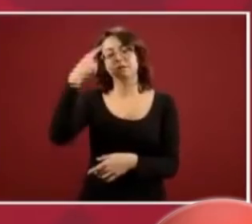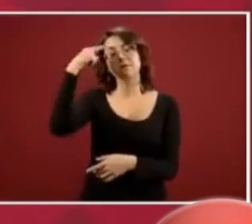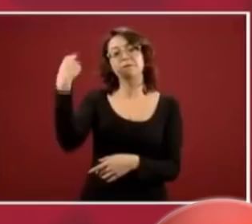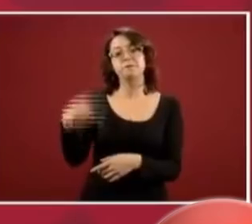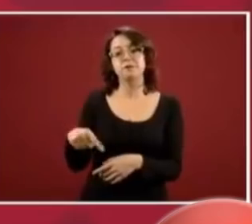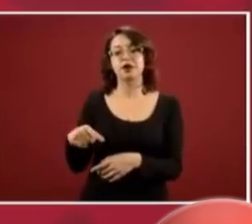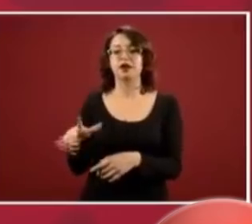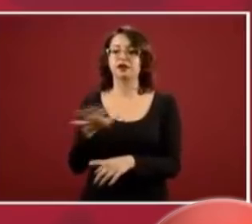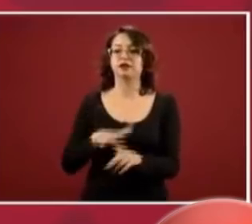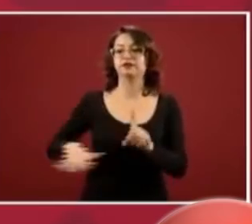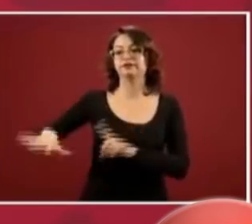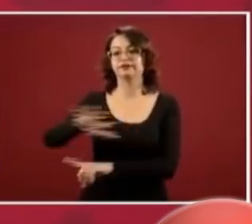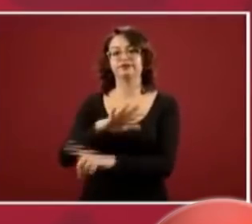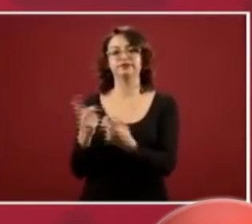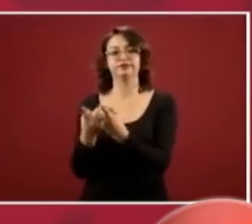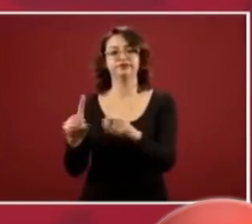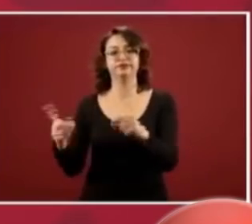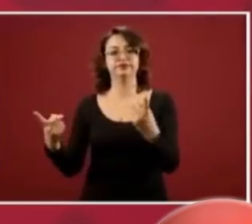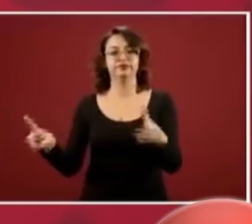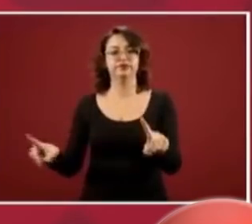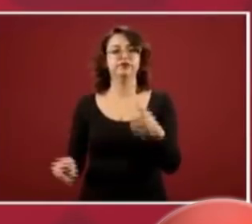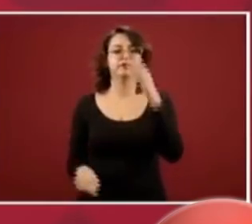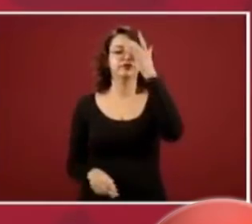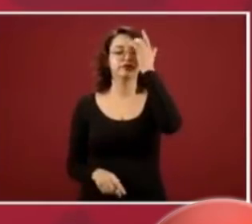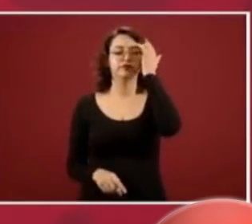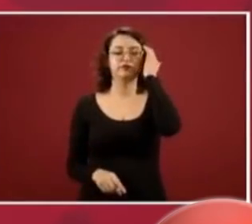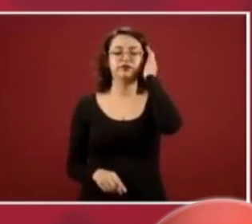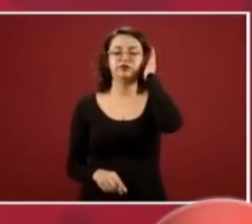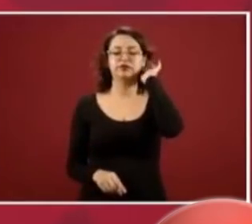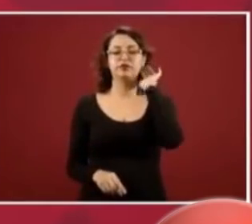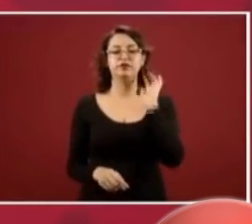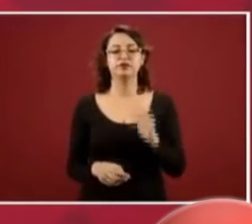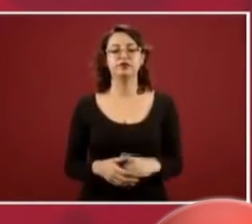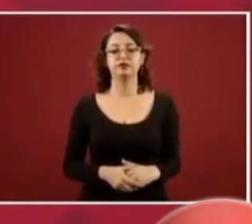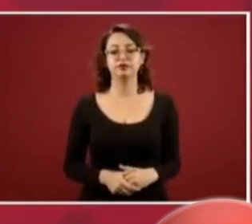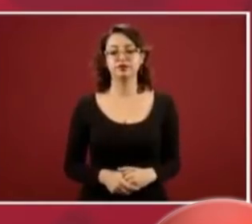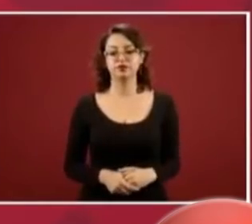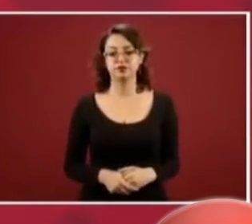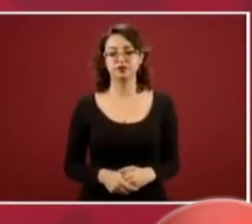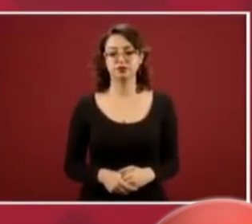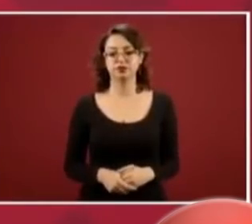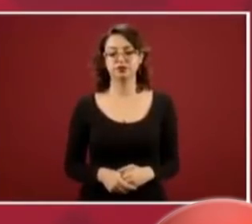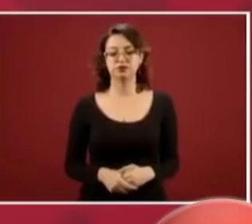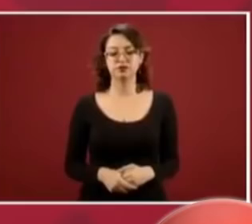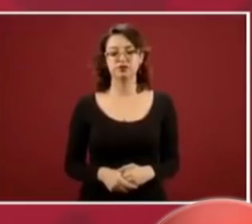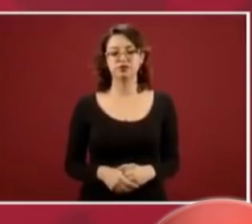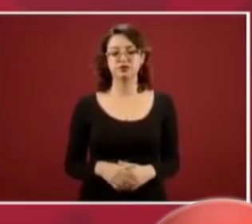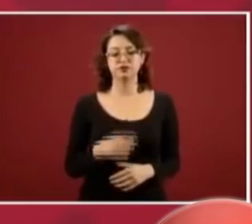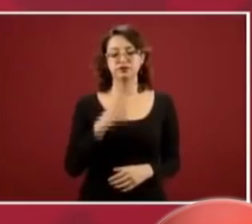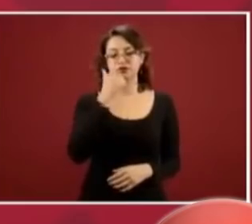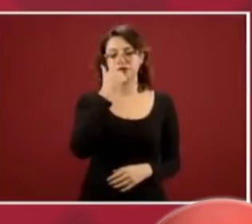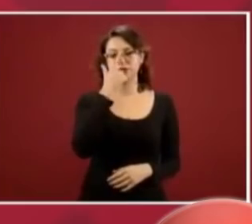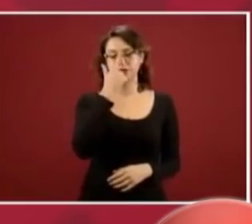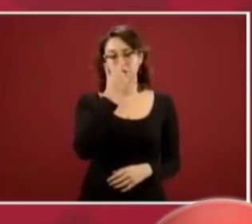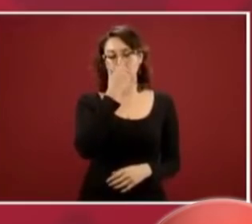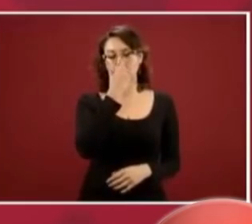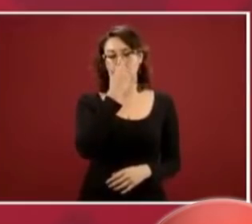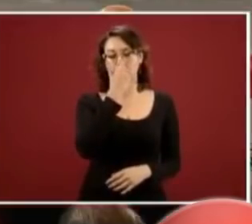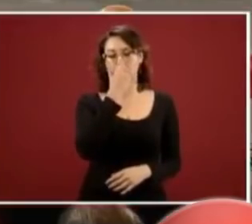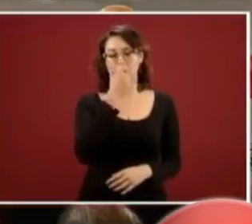desarrollo urbano y se empiezan ya a entregar